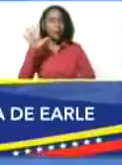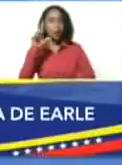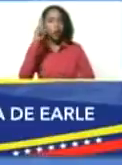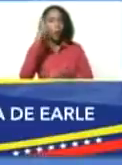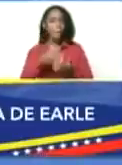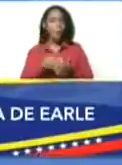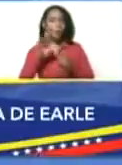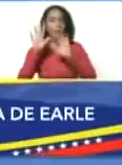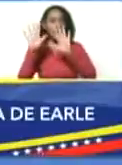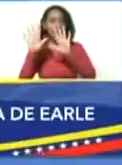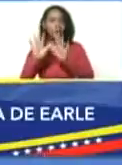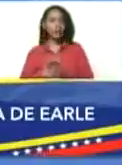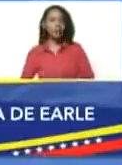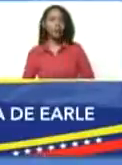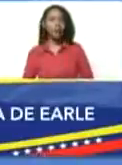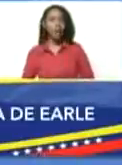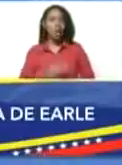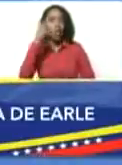2005-2010,